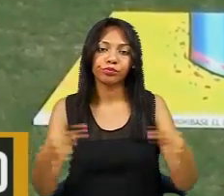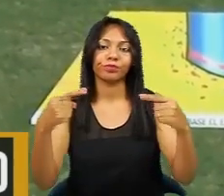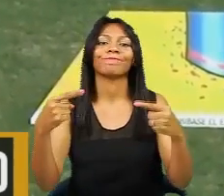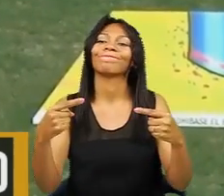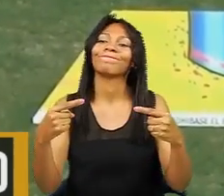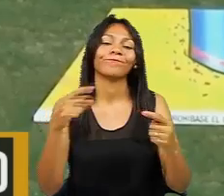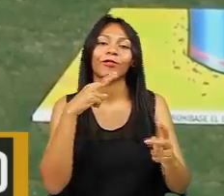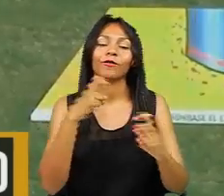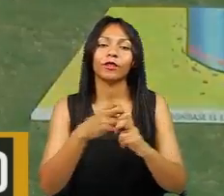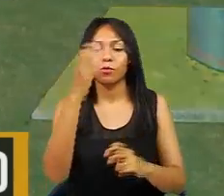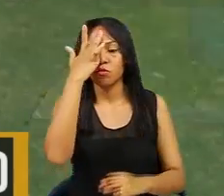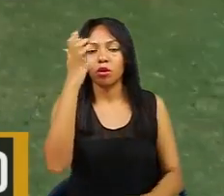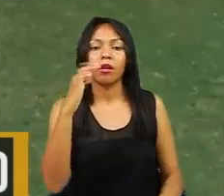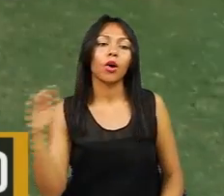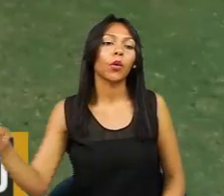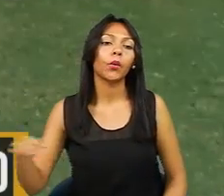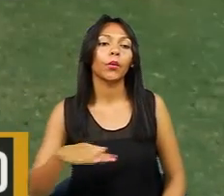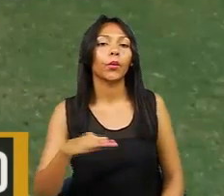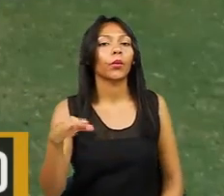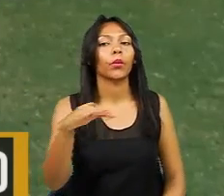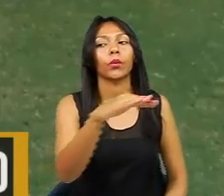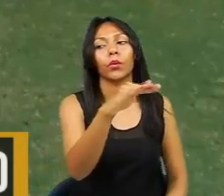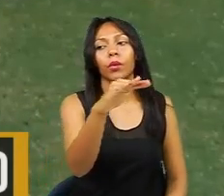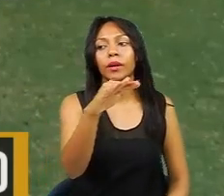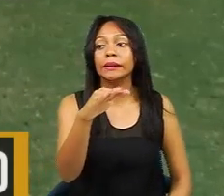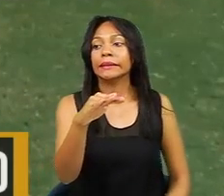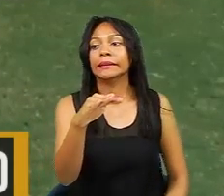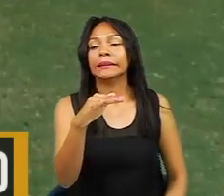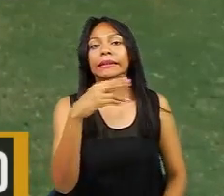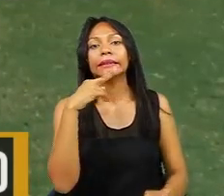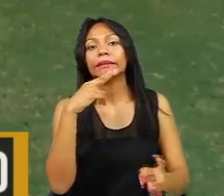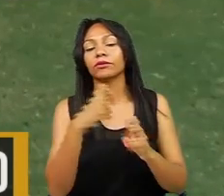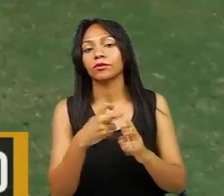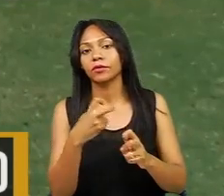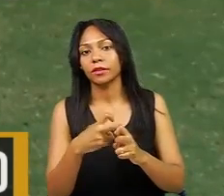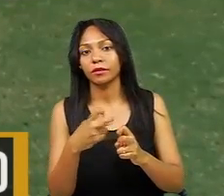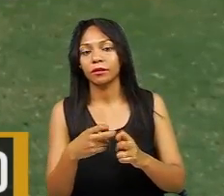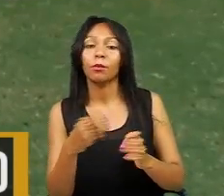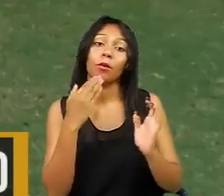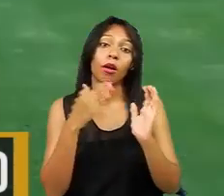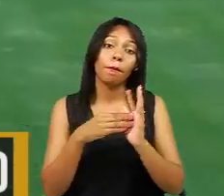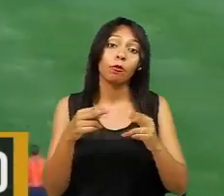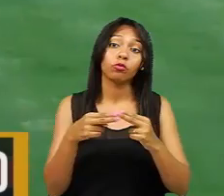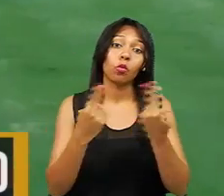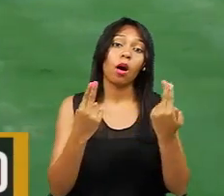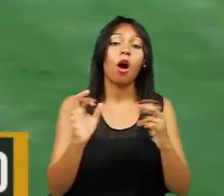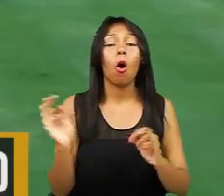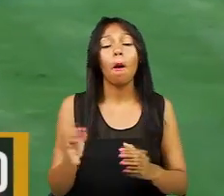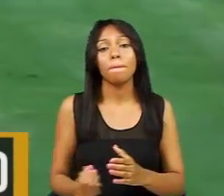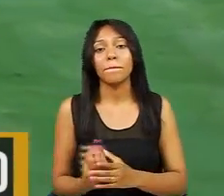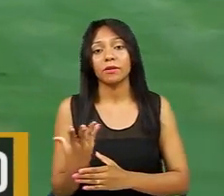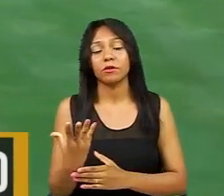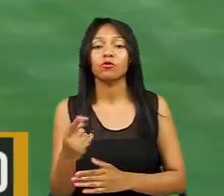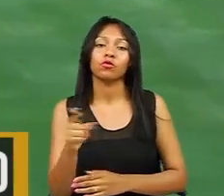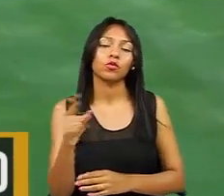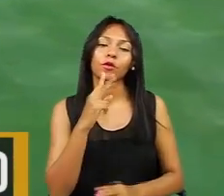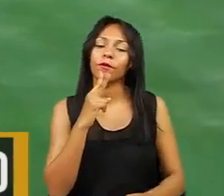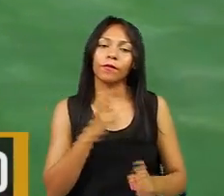trayectos terrestres para llegar o salir de las ciudades de Tunja o Pasto, y las autoridades locales anunciaron bloqueos